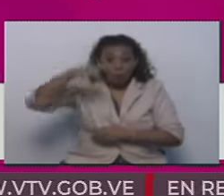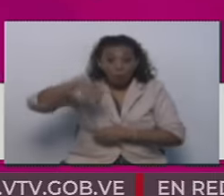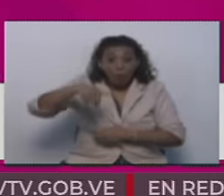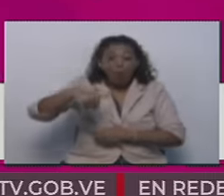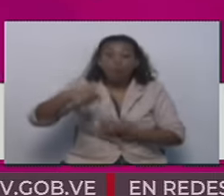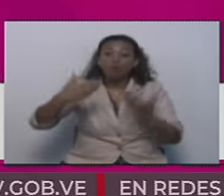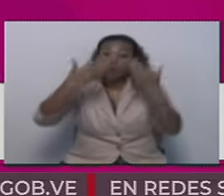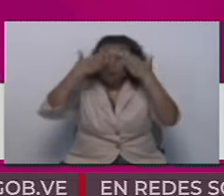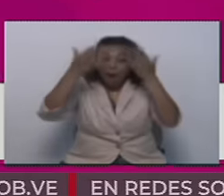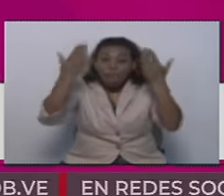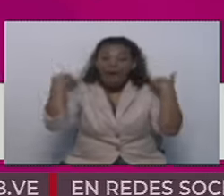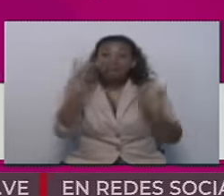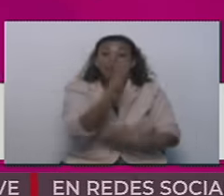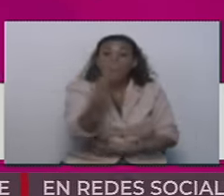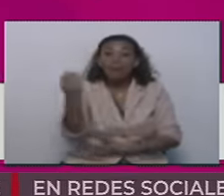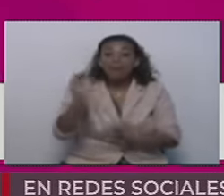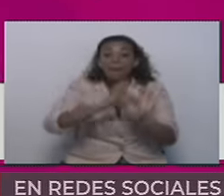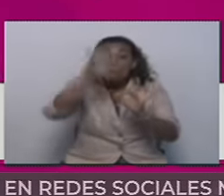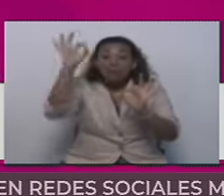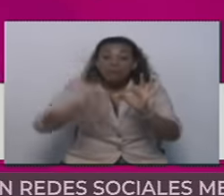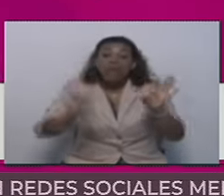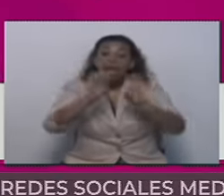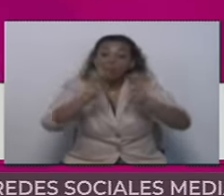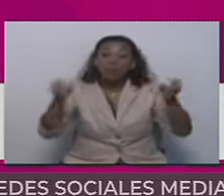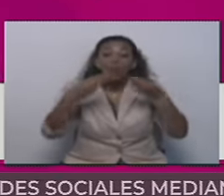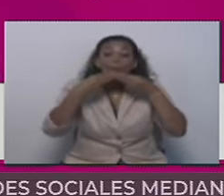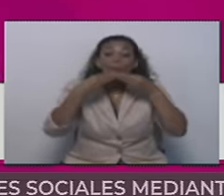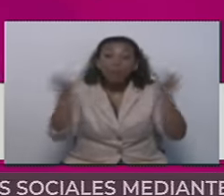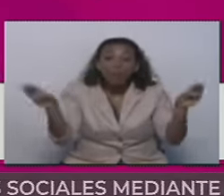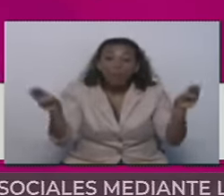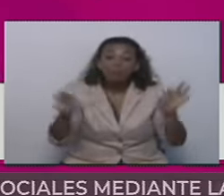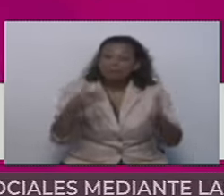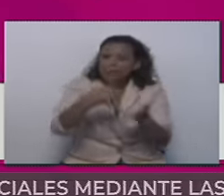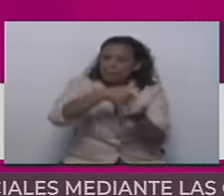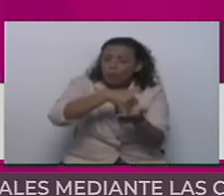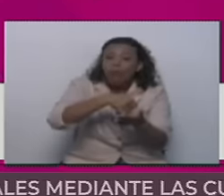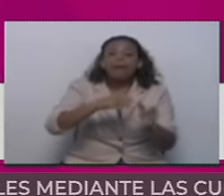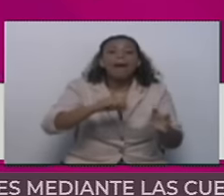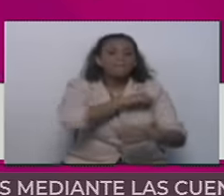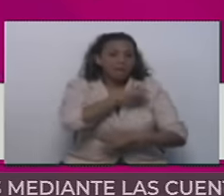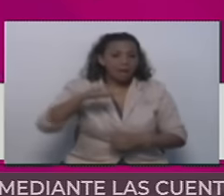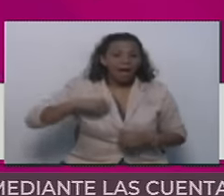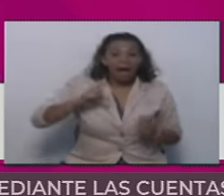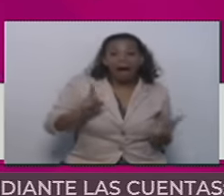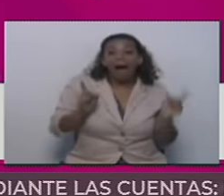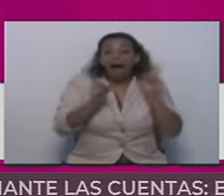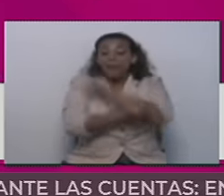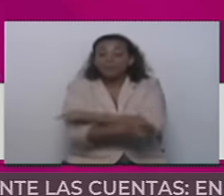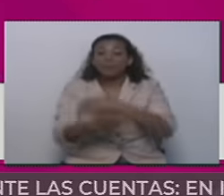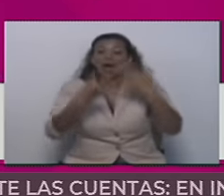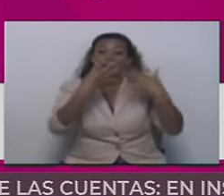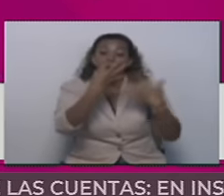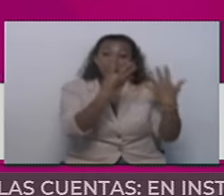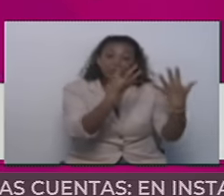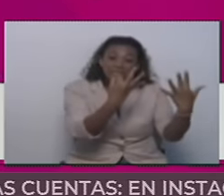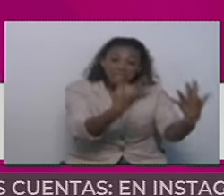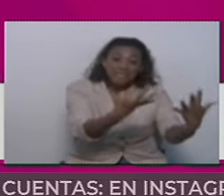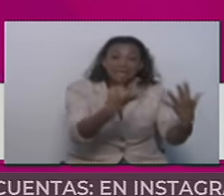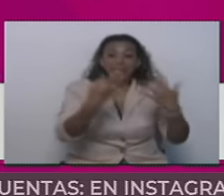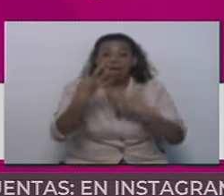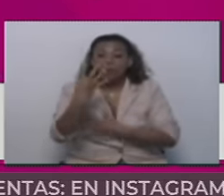pasamos del 40% de educación pública semi privatizada al